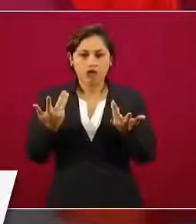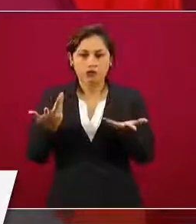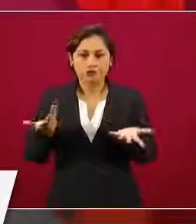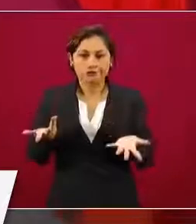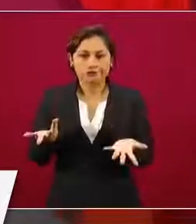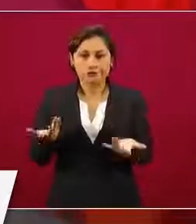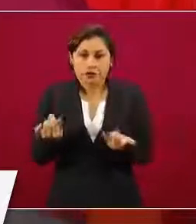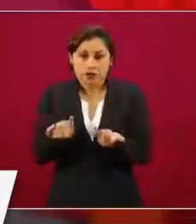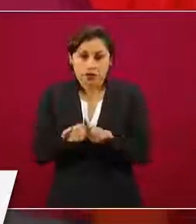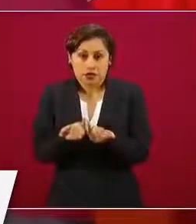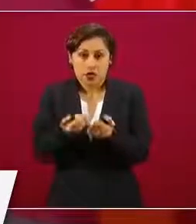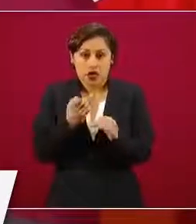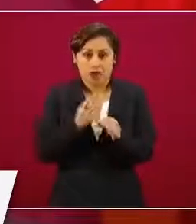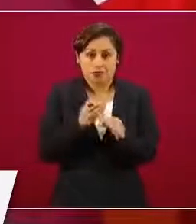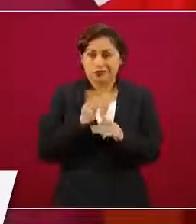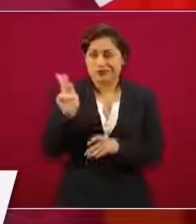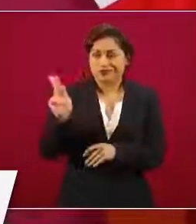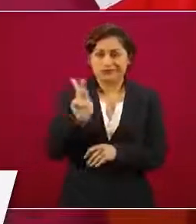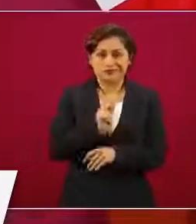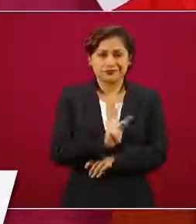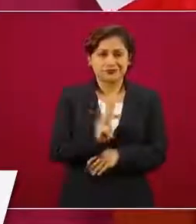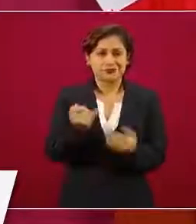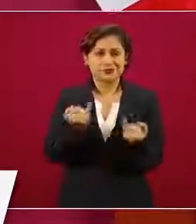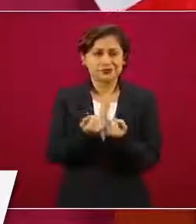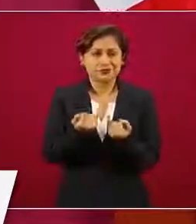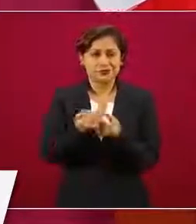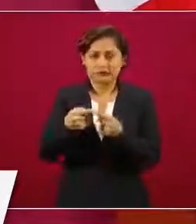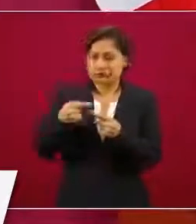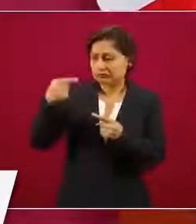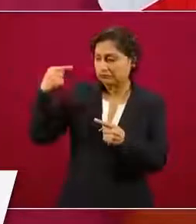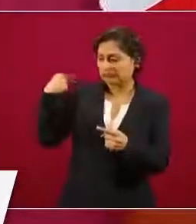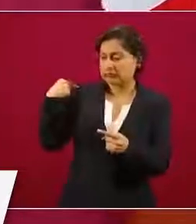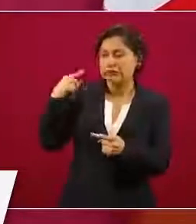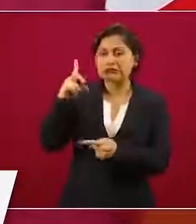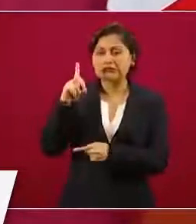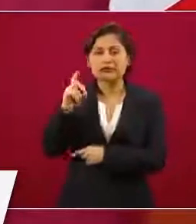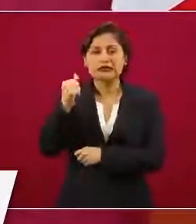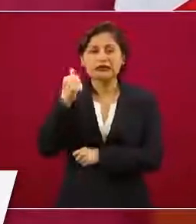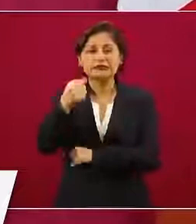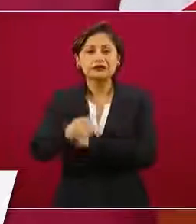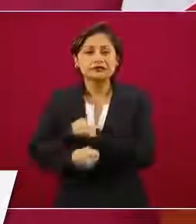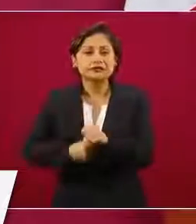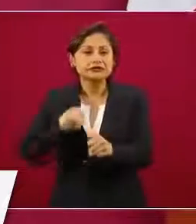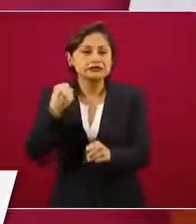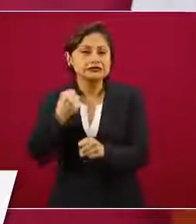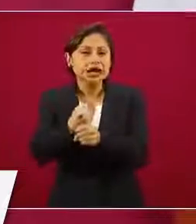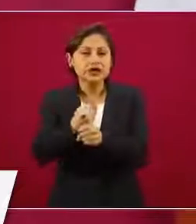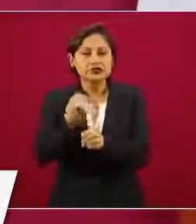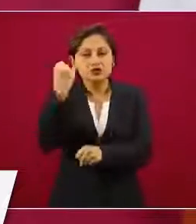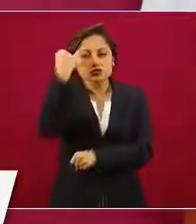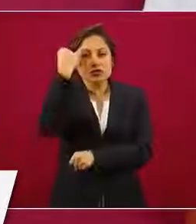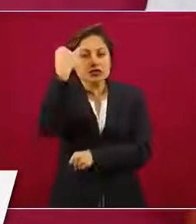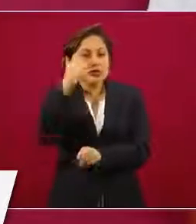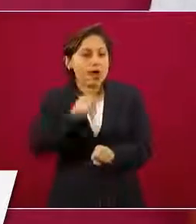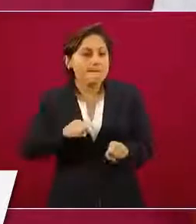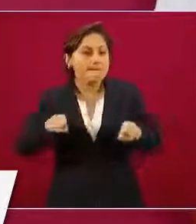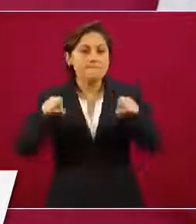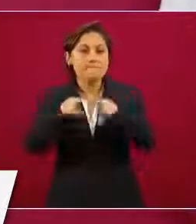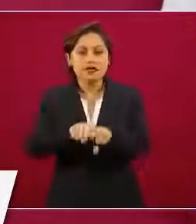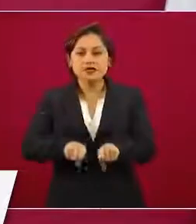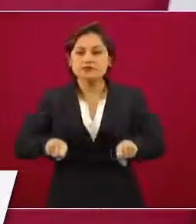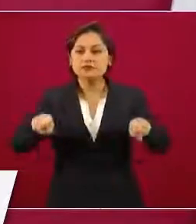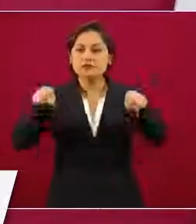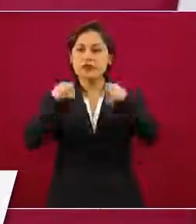Pues es lo mismo. Imagínense 36 años de política neoliberal, toda la formación